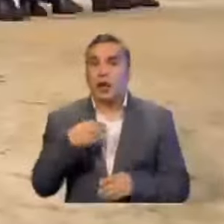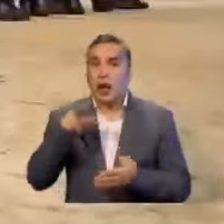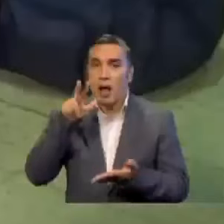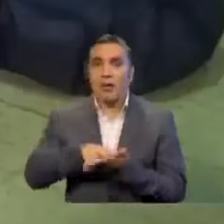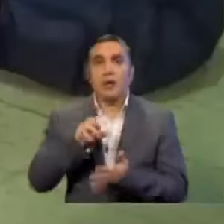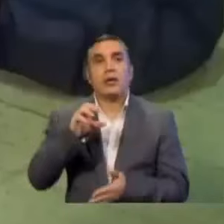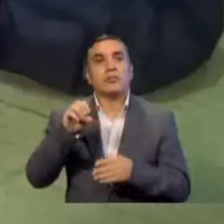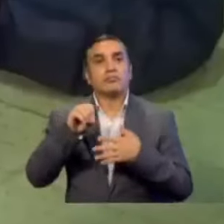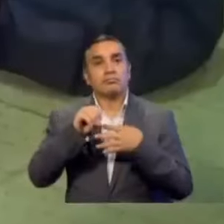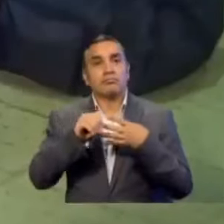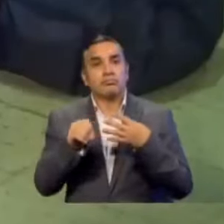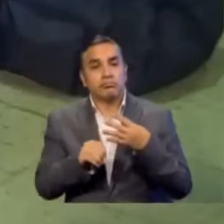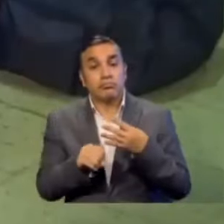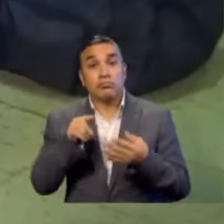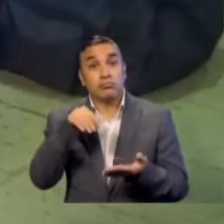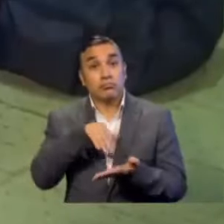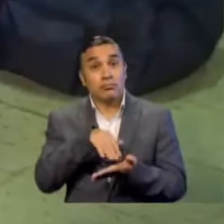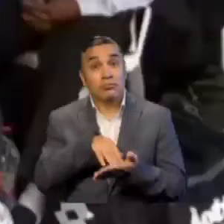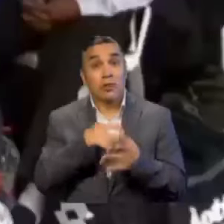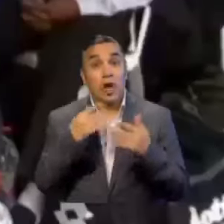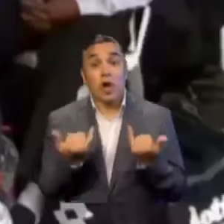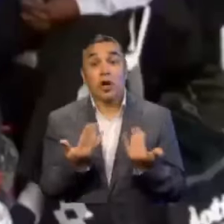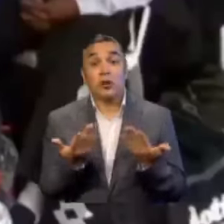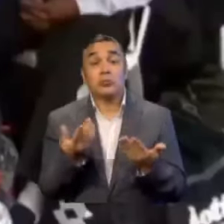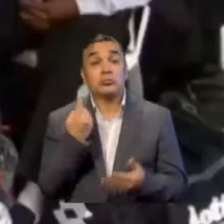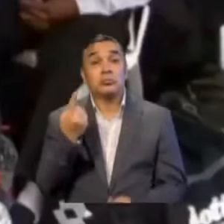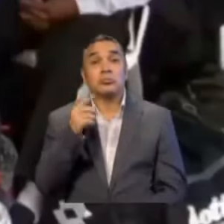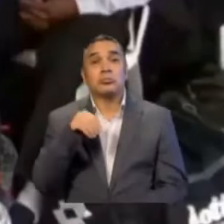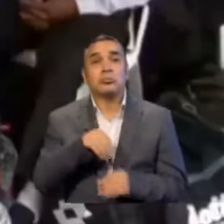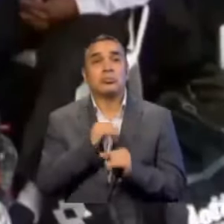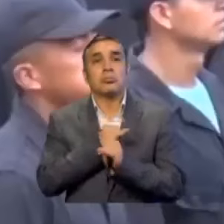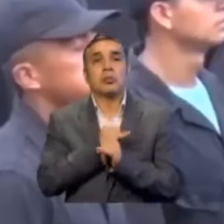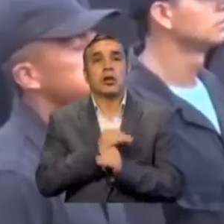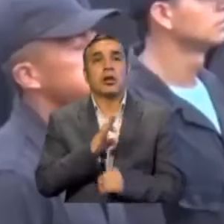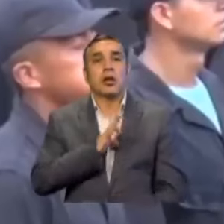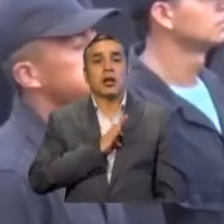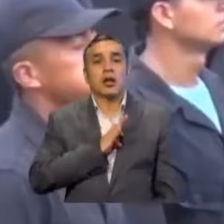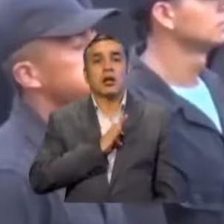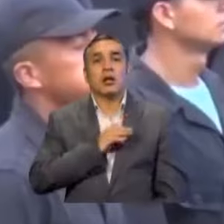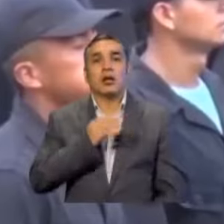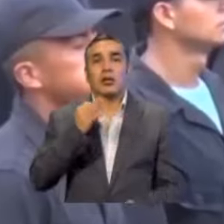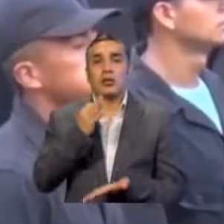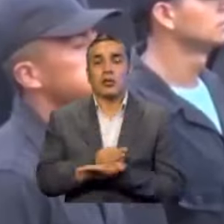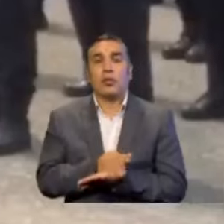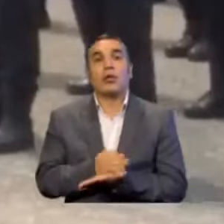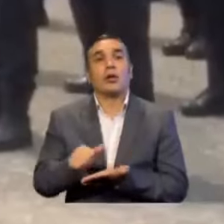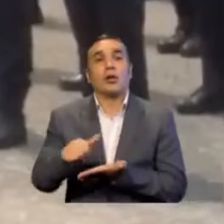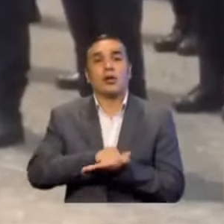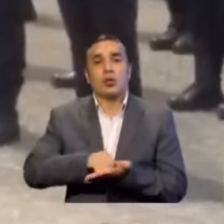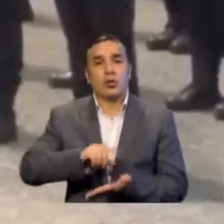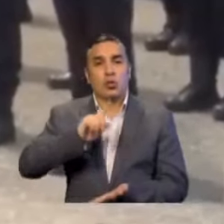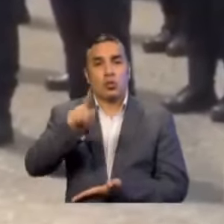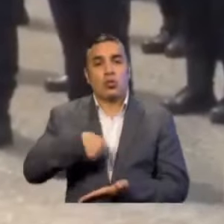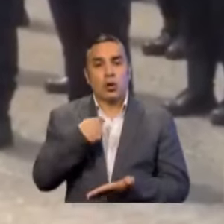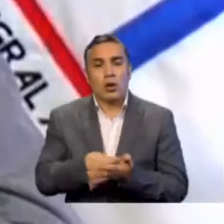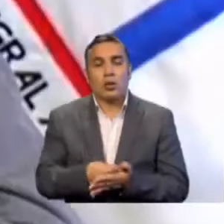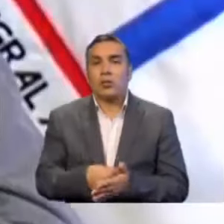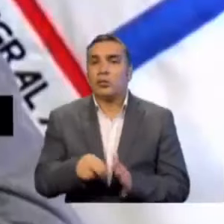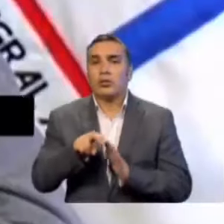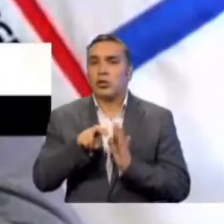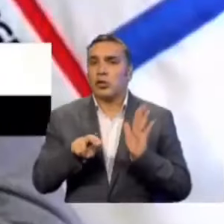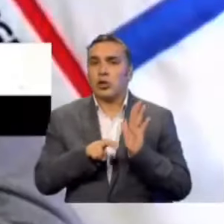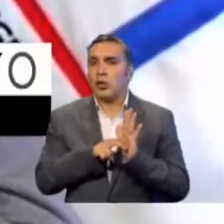aval de CENESID. Esa carrera ahora solo está disponible en institutos técnicos de Cotopaxi, Azuay y Guayas. La norma